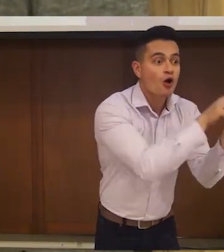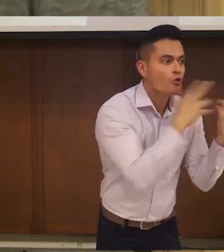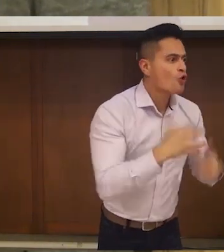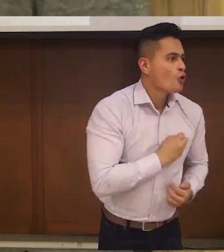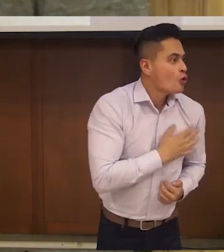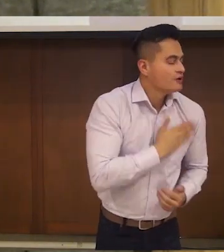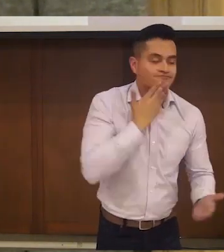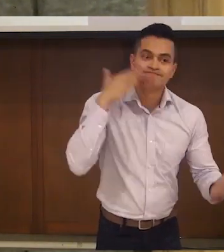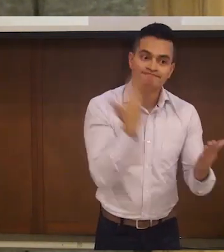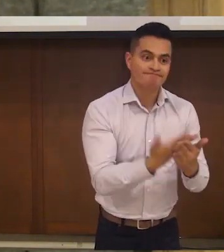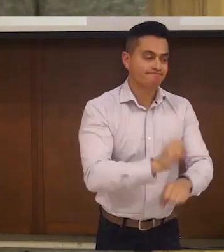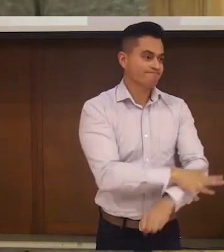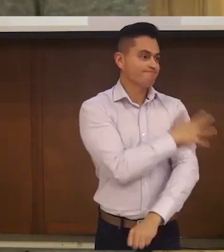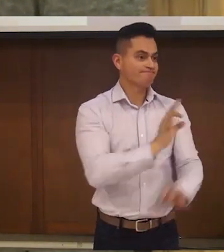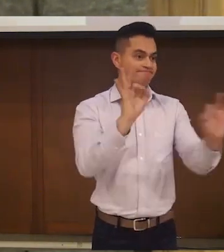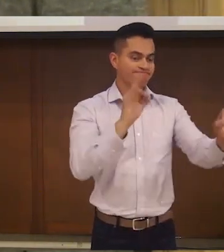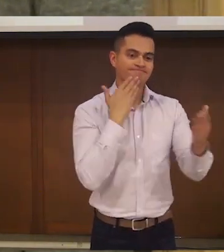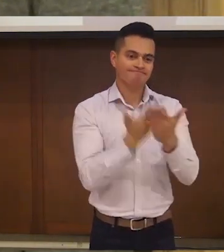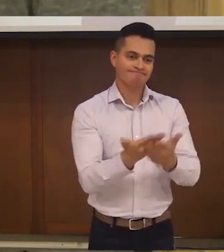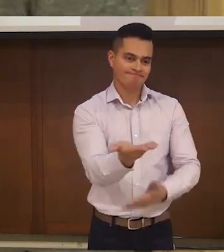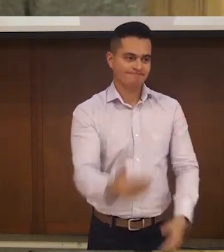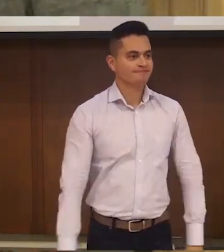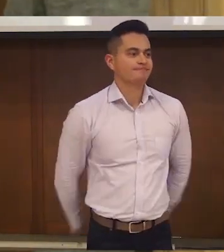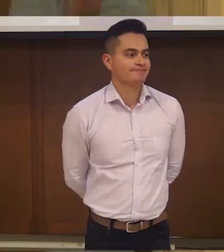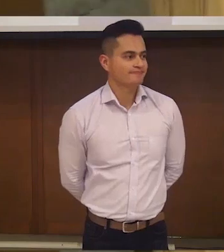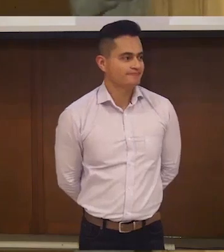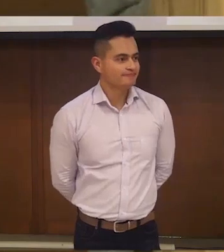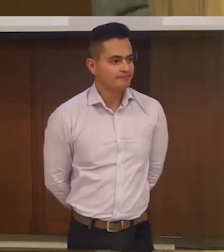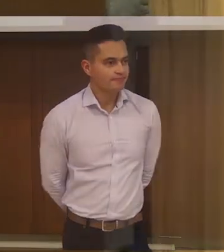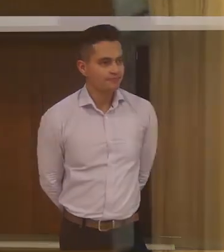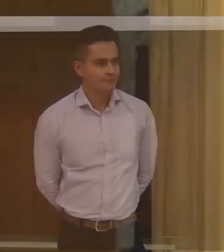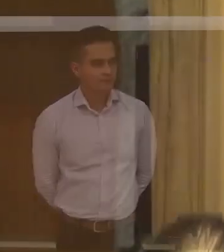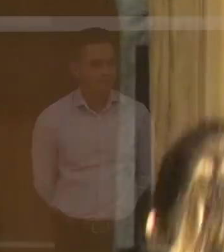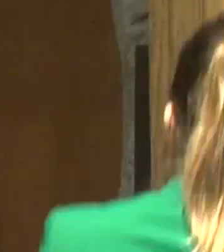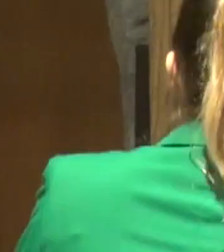conocerlos. Ha sido y es formidable. Muchas gracias.